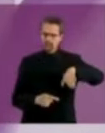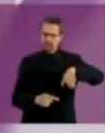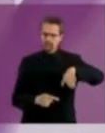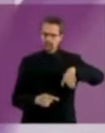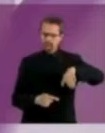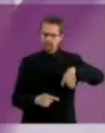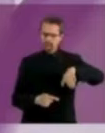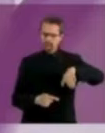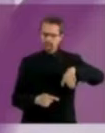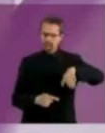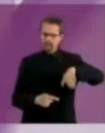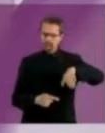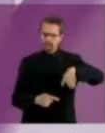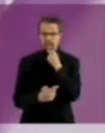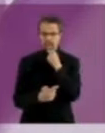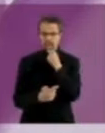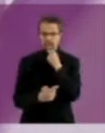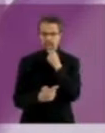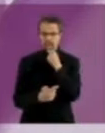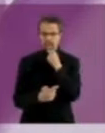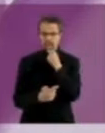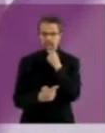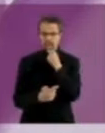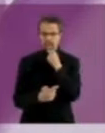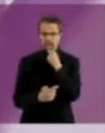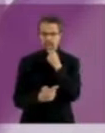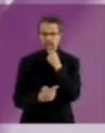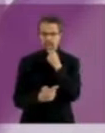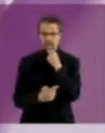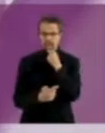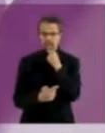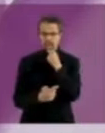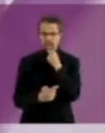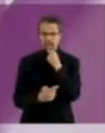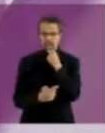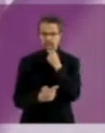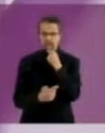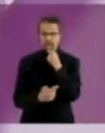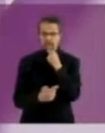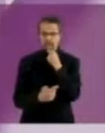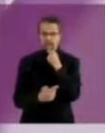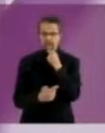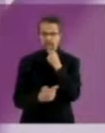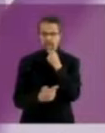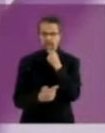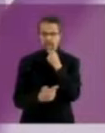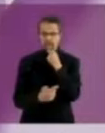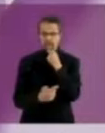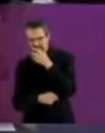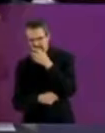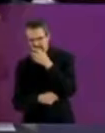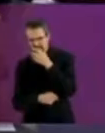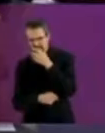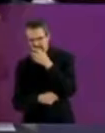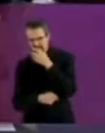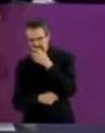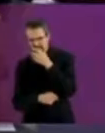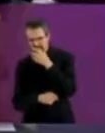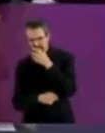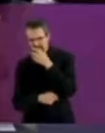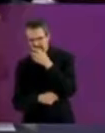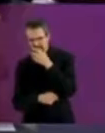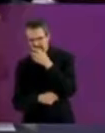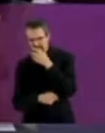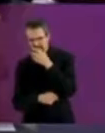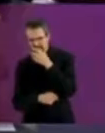una tableta con internet, donde van a aprender robótica, inteligencia artificial, inglés, y lo vamos a hacer con la tarjeta de datos.